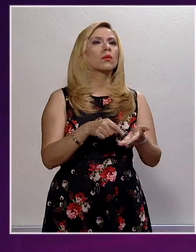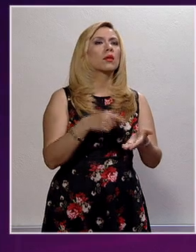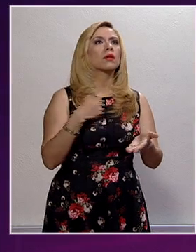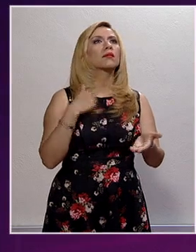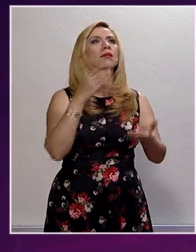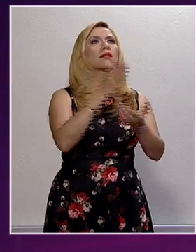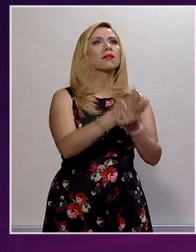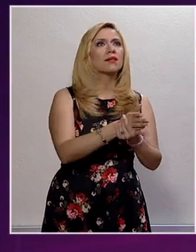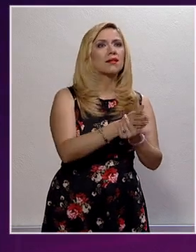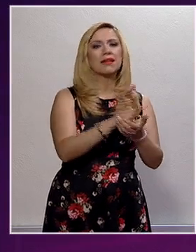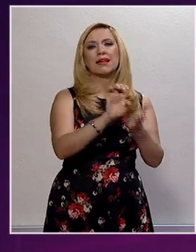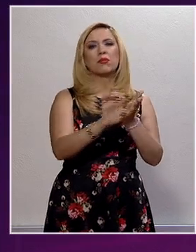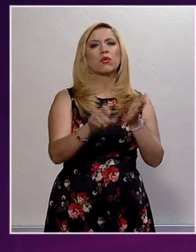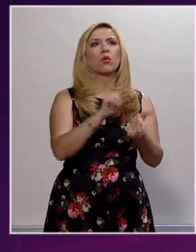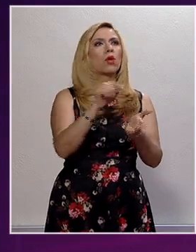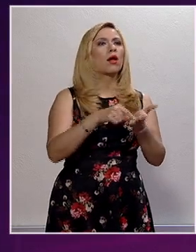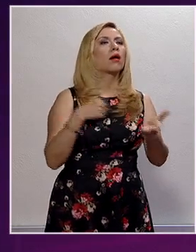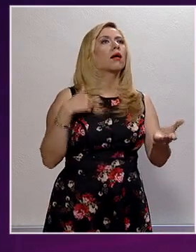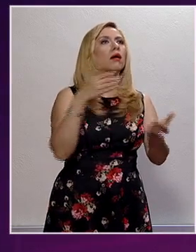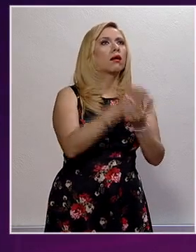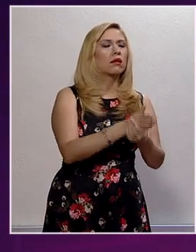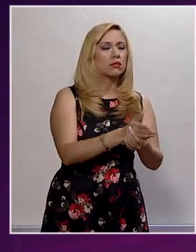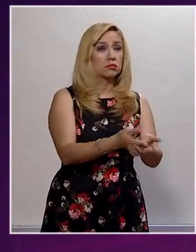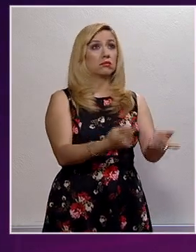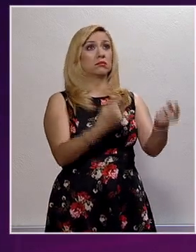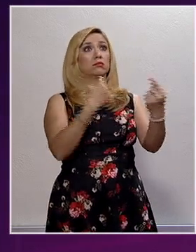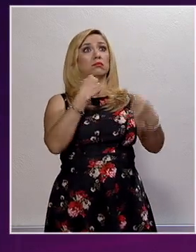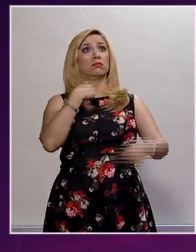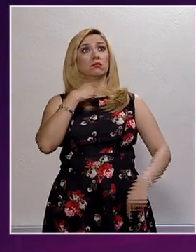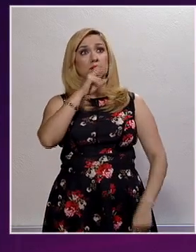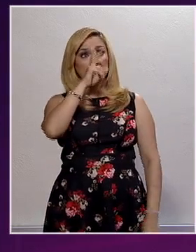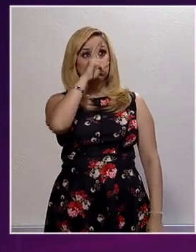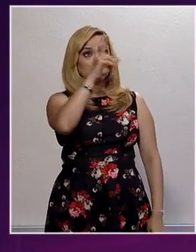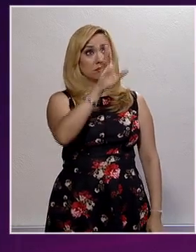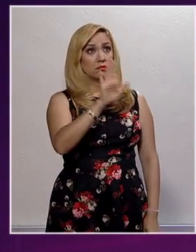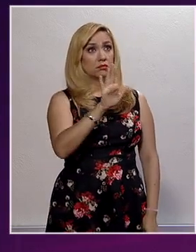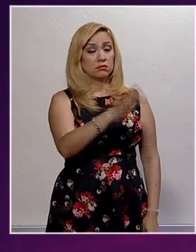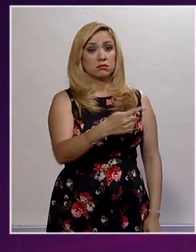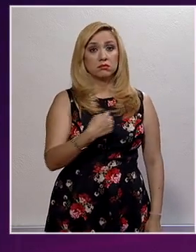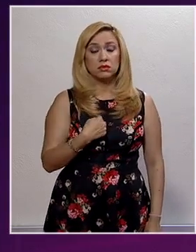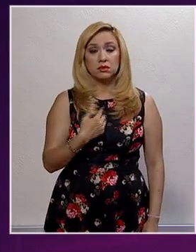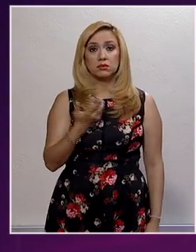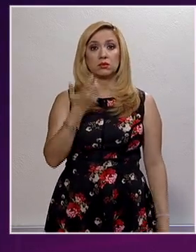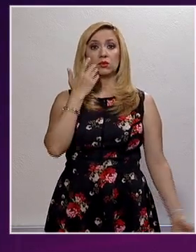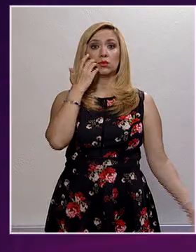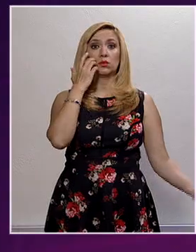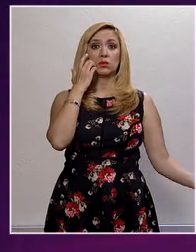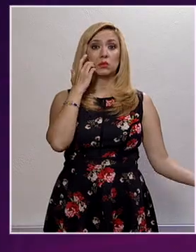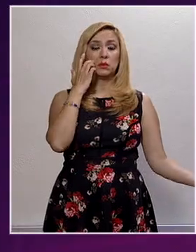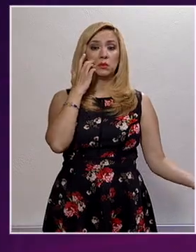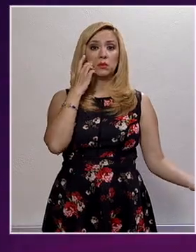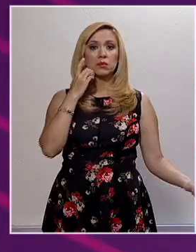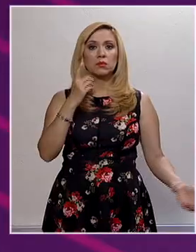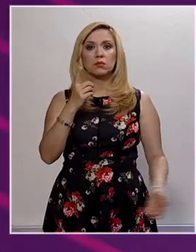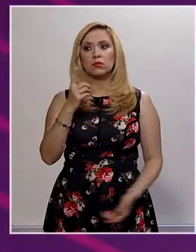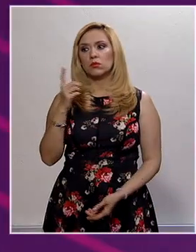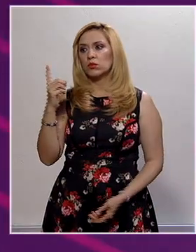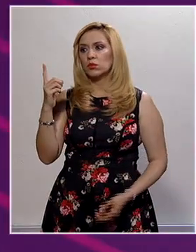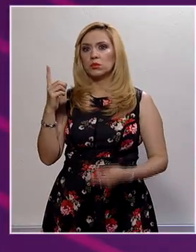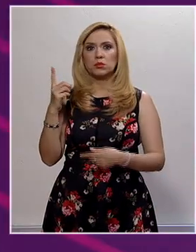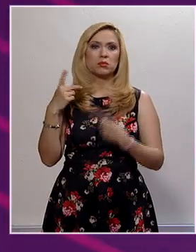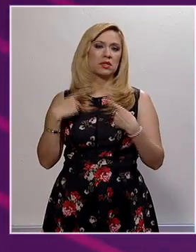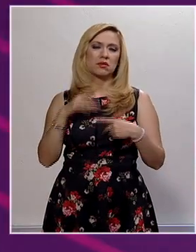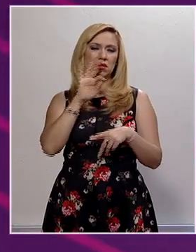preguntar información, reciben amenazas. Y en este caso, un miembro de una familia ha tenido